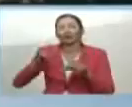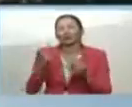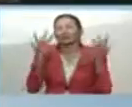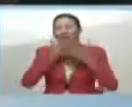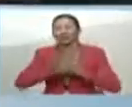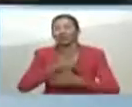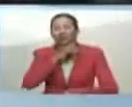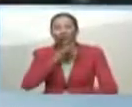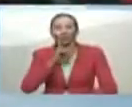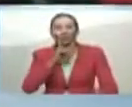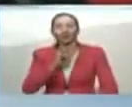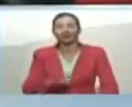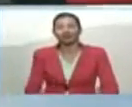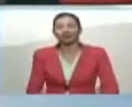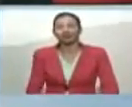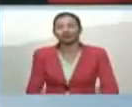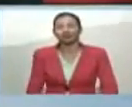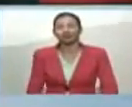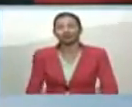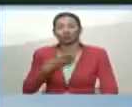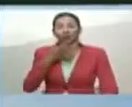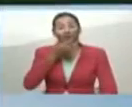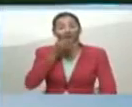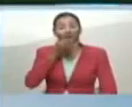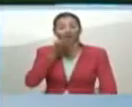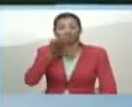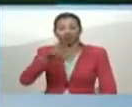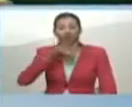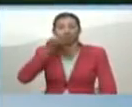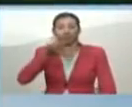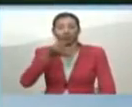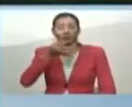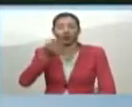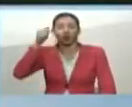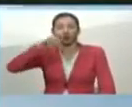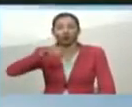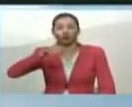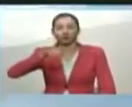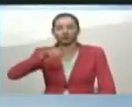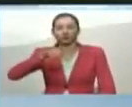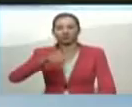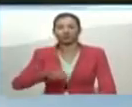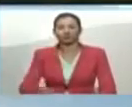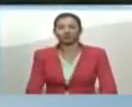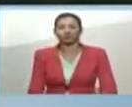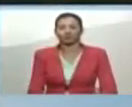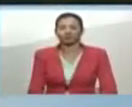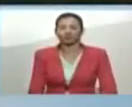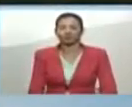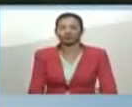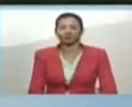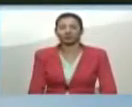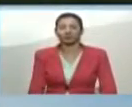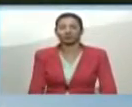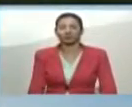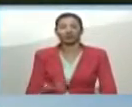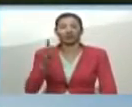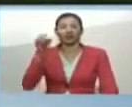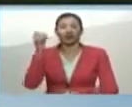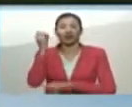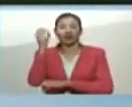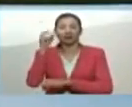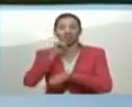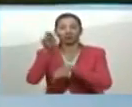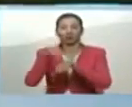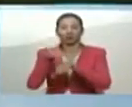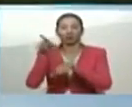Dijo cosas extraordinarias. Lo que puedo informar que hoy se instaló en la sede de la Asamblea Nacional el